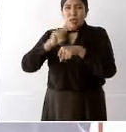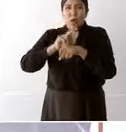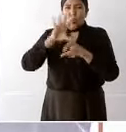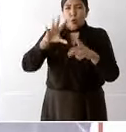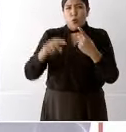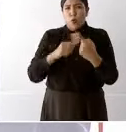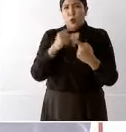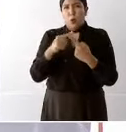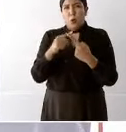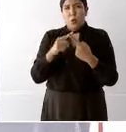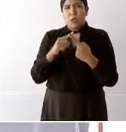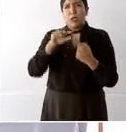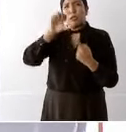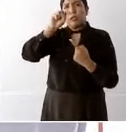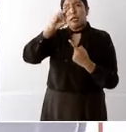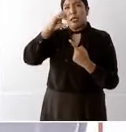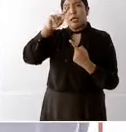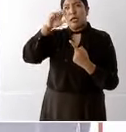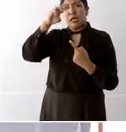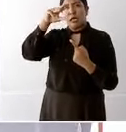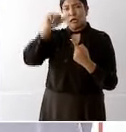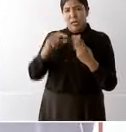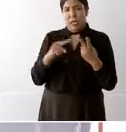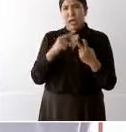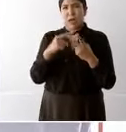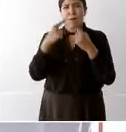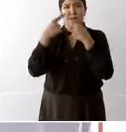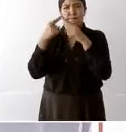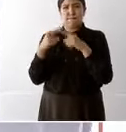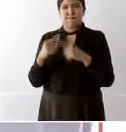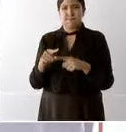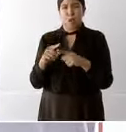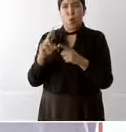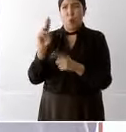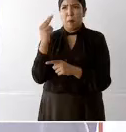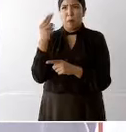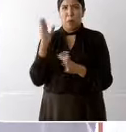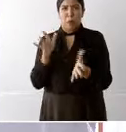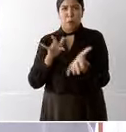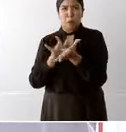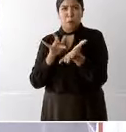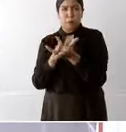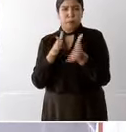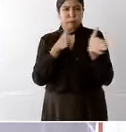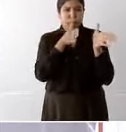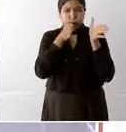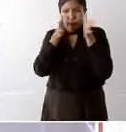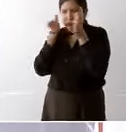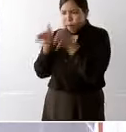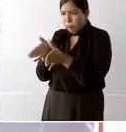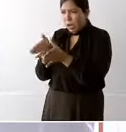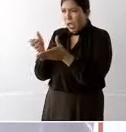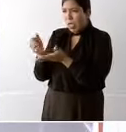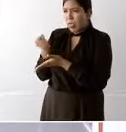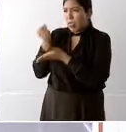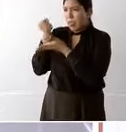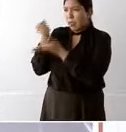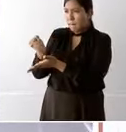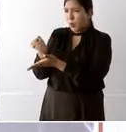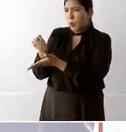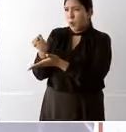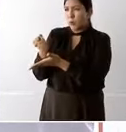el INDAVIN, el INPI y el Instituto de Geografía de la UNAM, analizaron decenas de predios en esta región comprendida